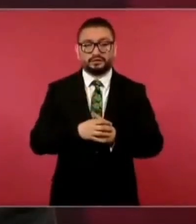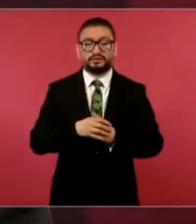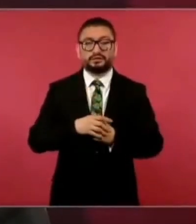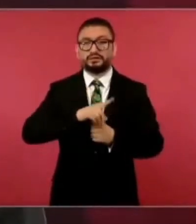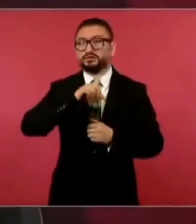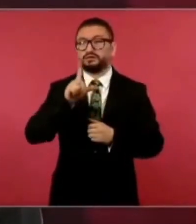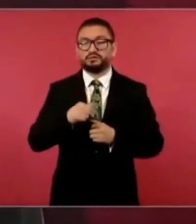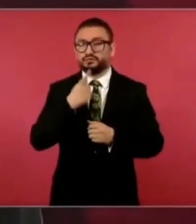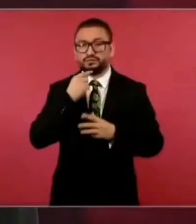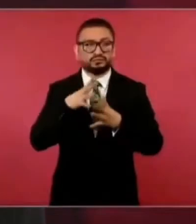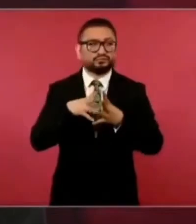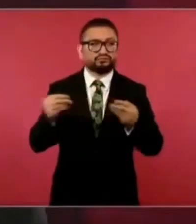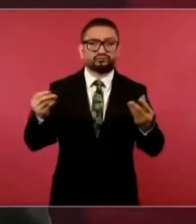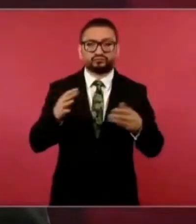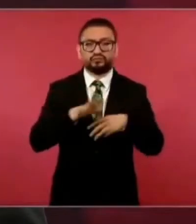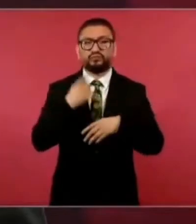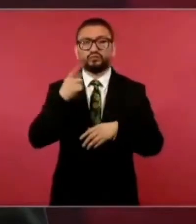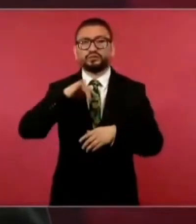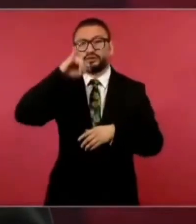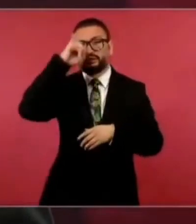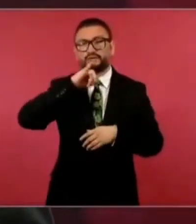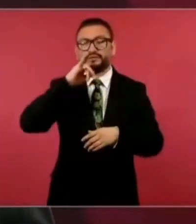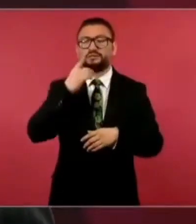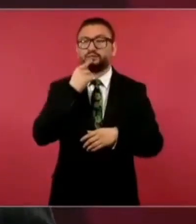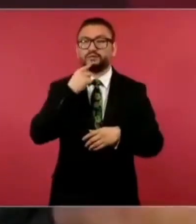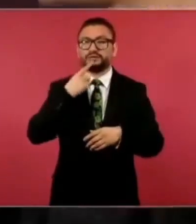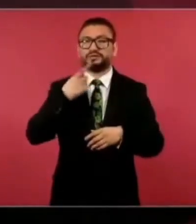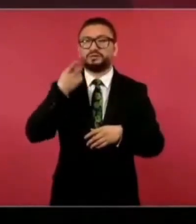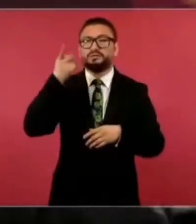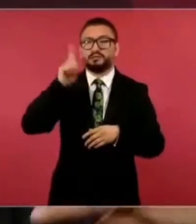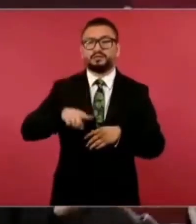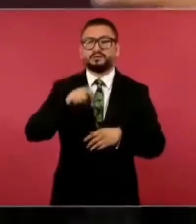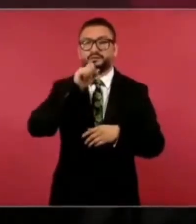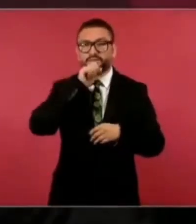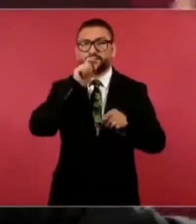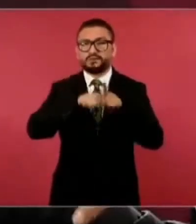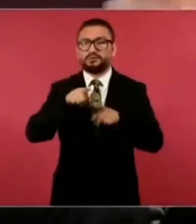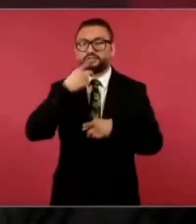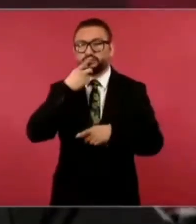desaparecen porque el mismo jefe de la policía les está hablando